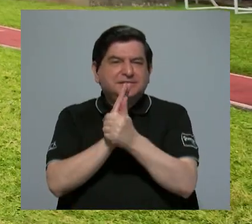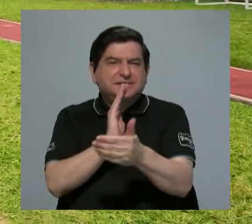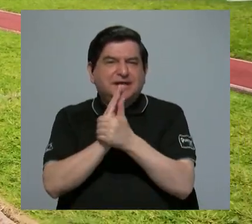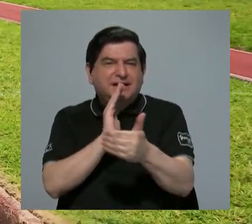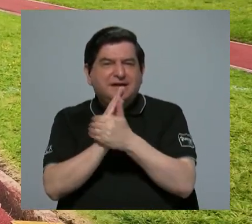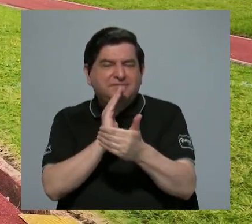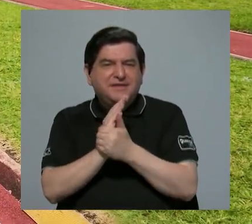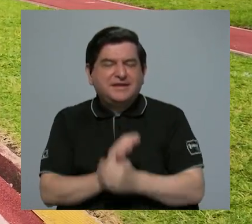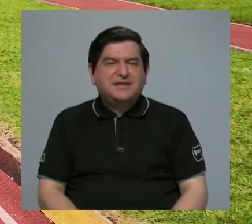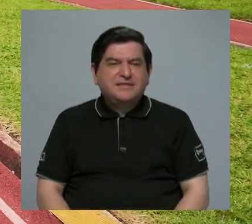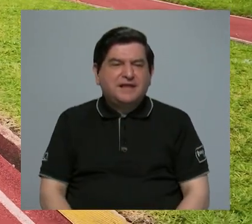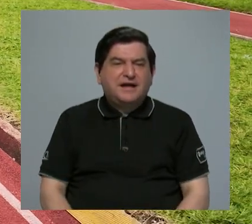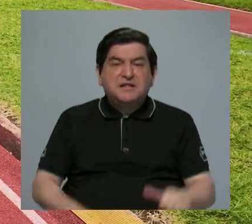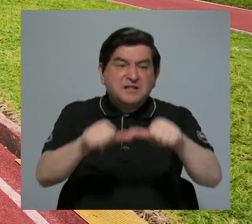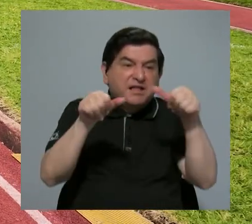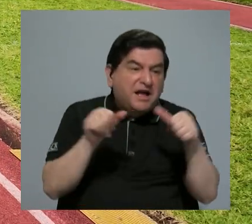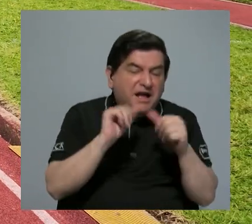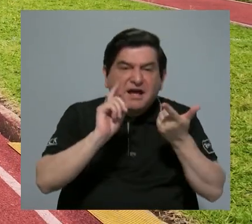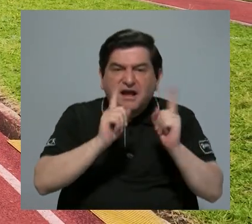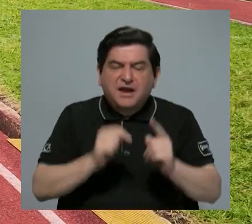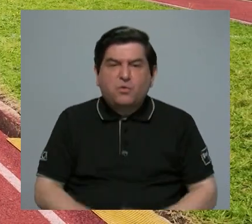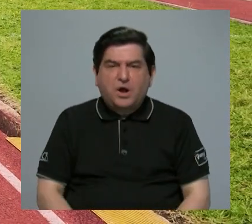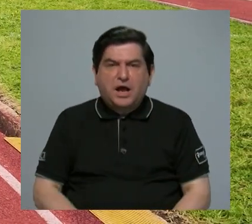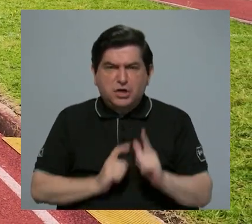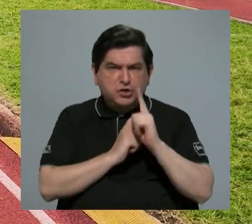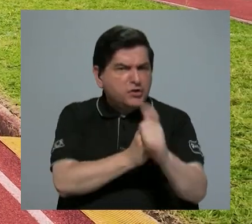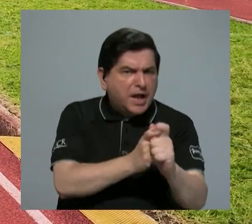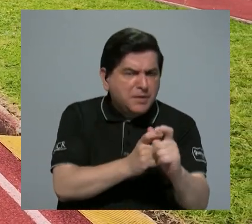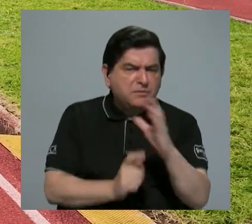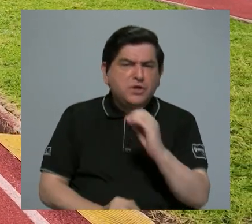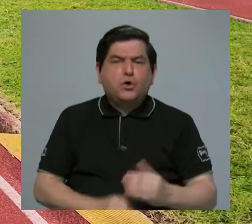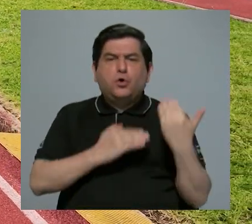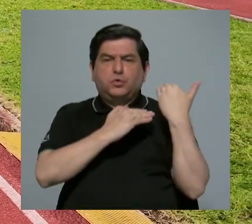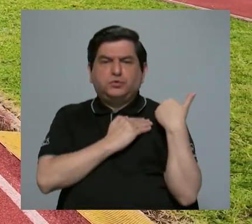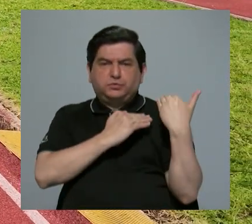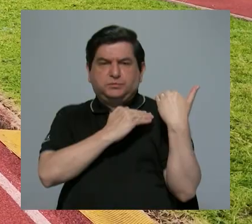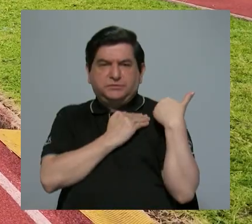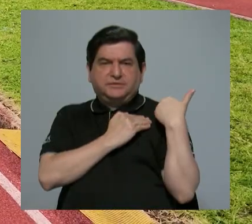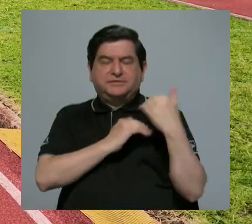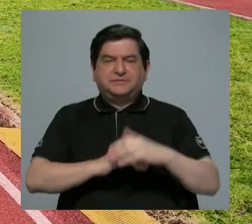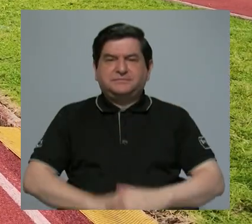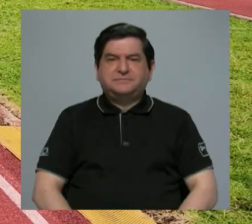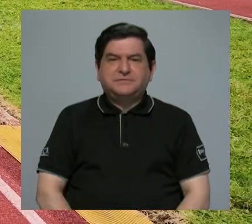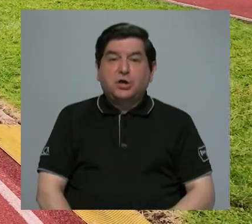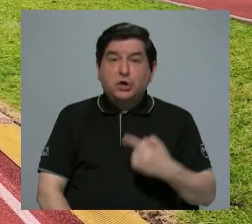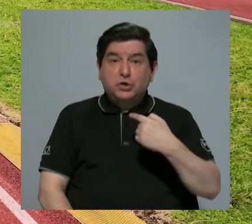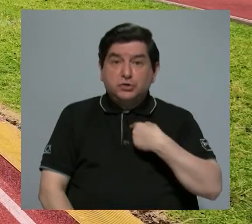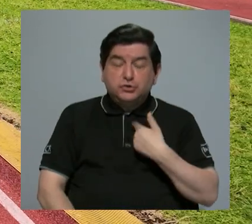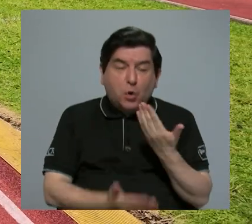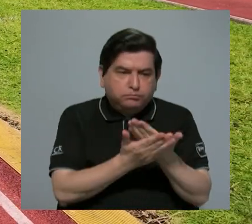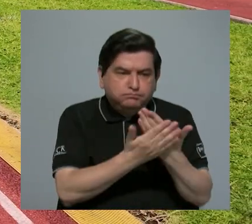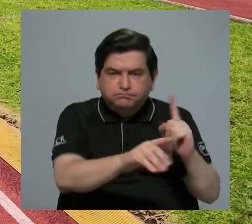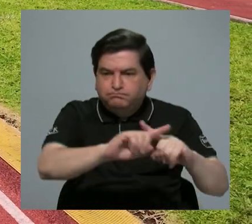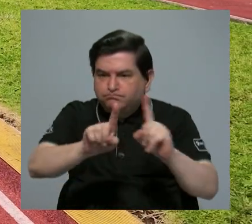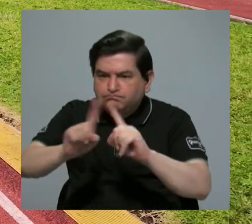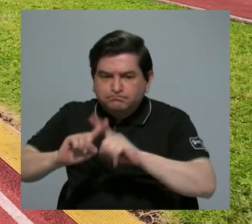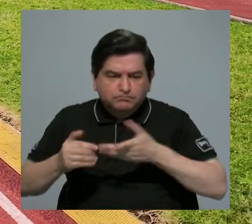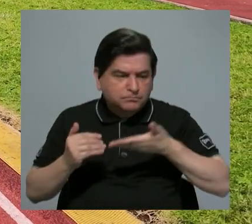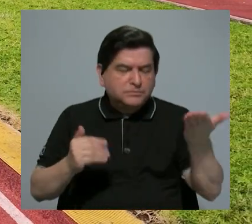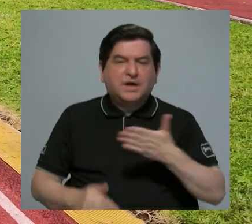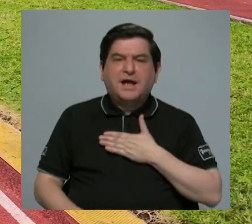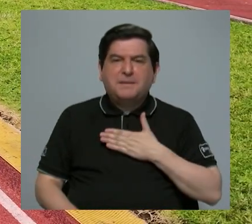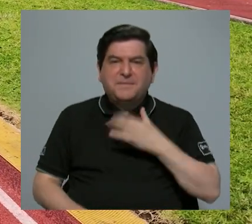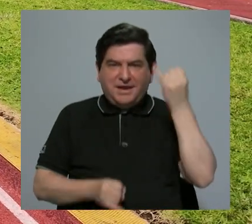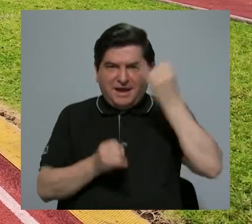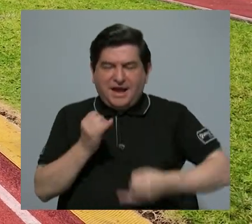más habilidad para tal cosa, más como es más veloz, es más resistente. Y yo probé varias cosas y al final